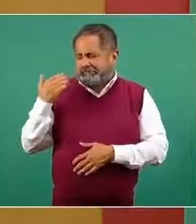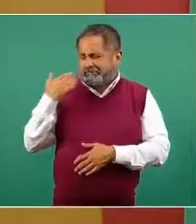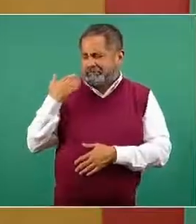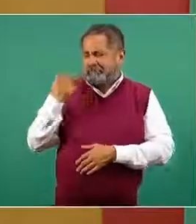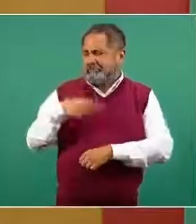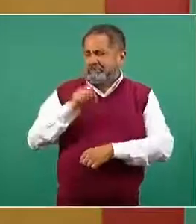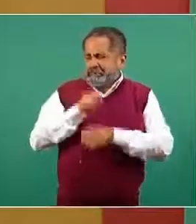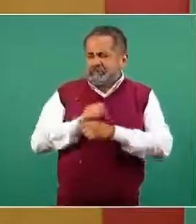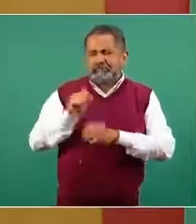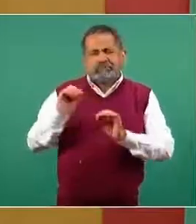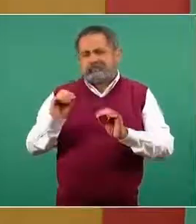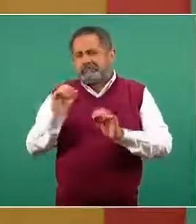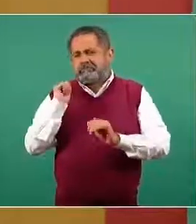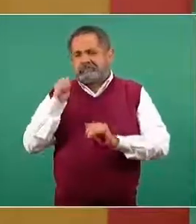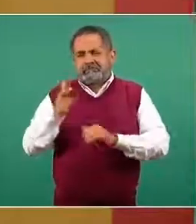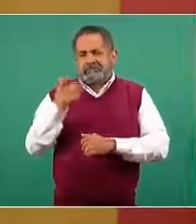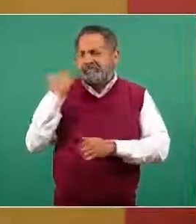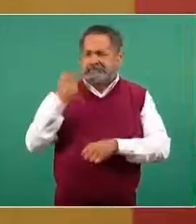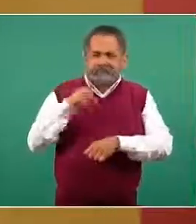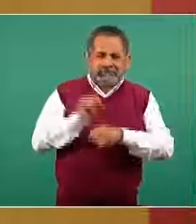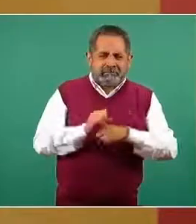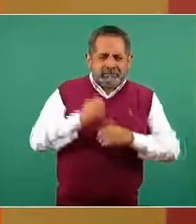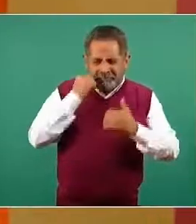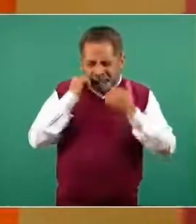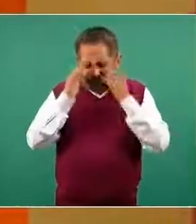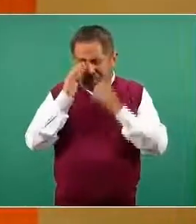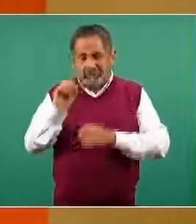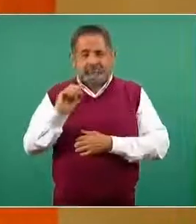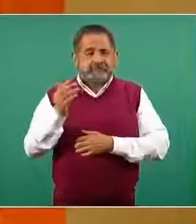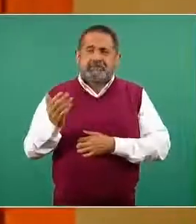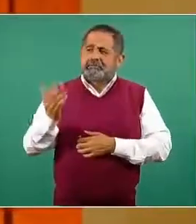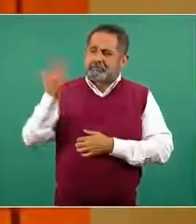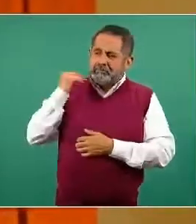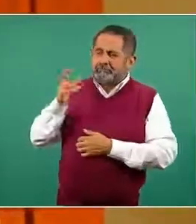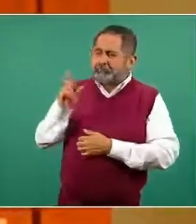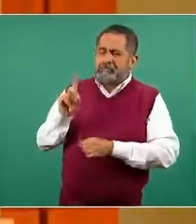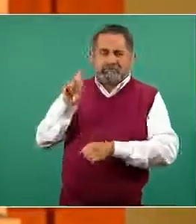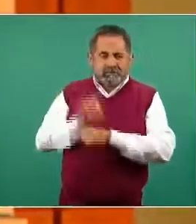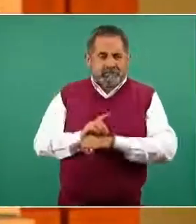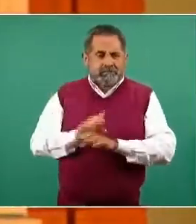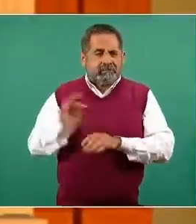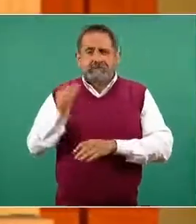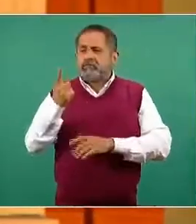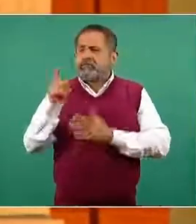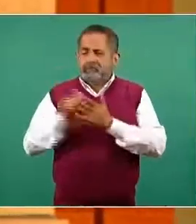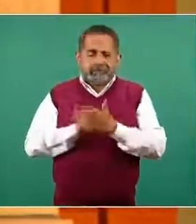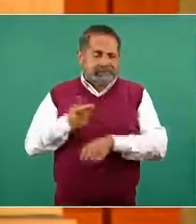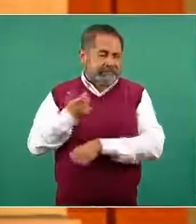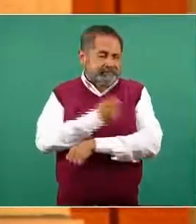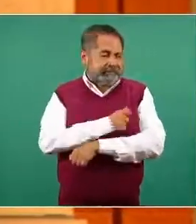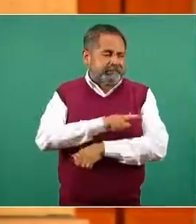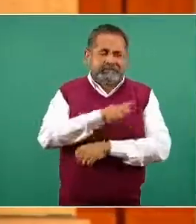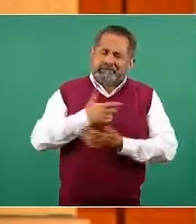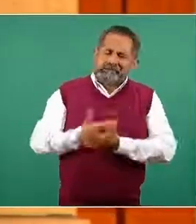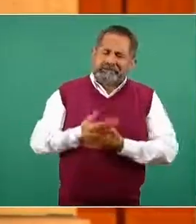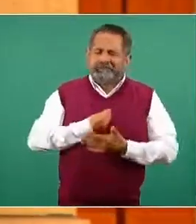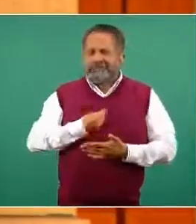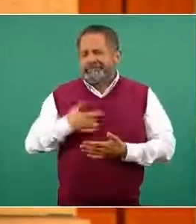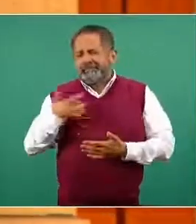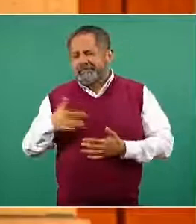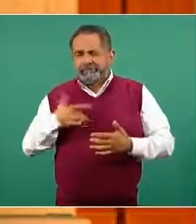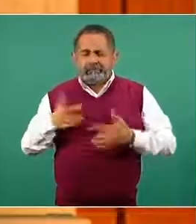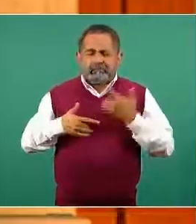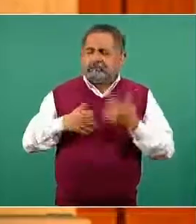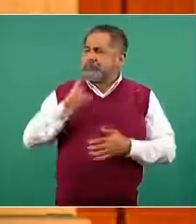una semana o hace 2 semanas o inclusive hasta 30 días, hasta un mes después de aplicarse una vacuna,